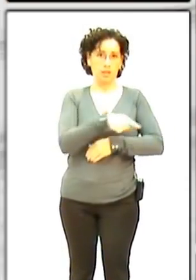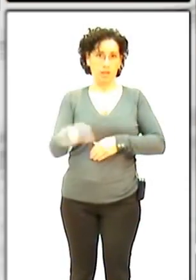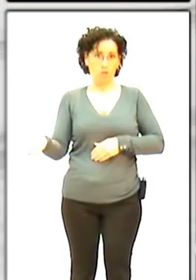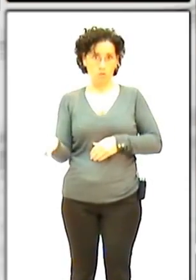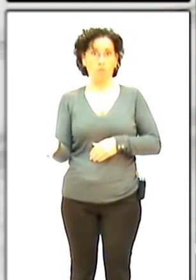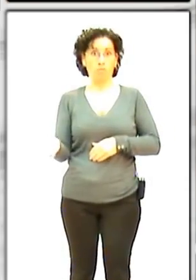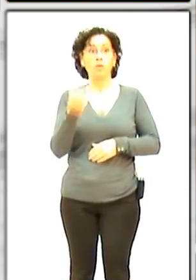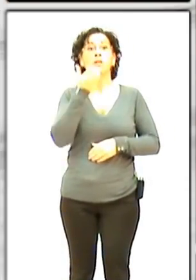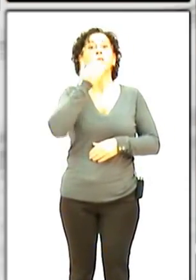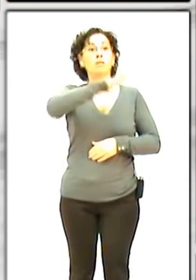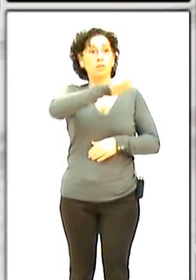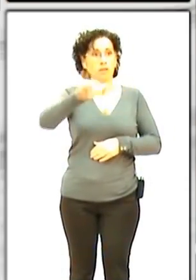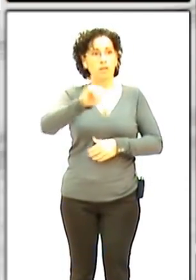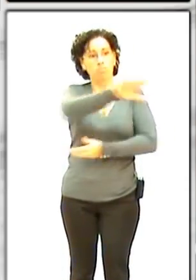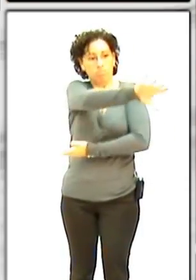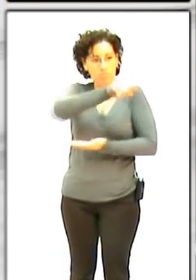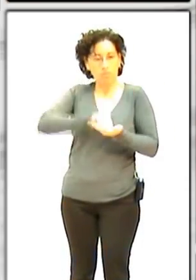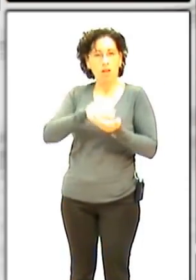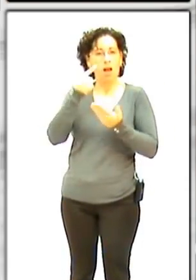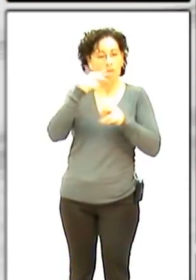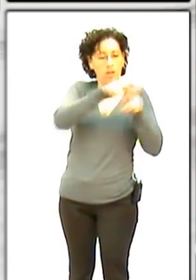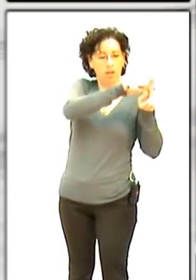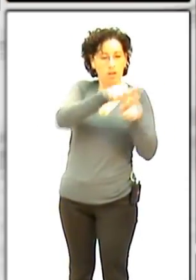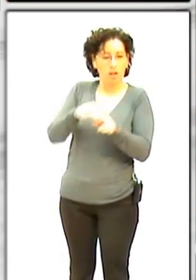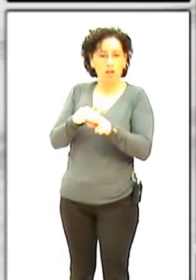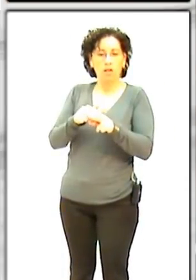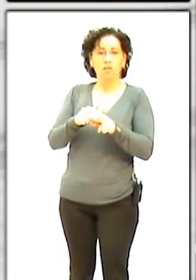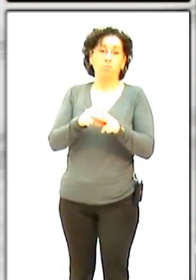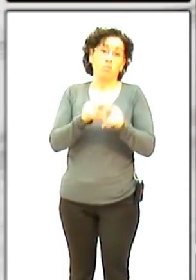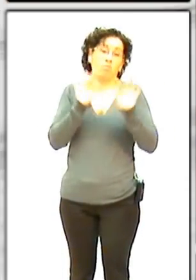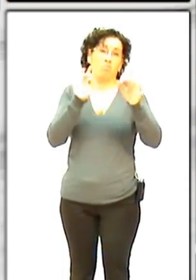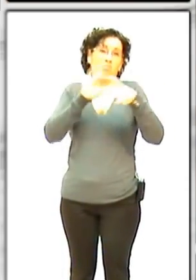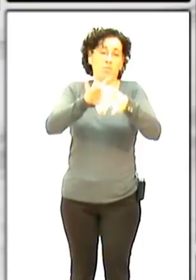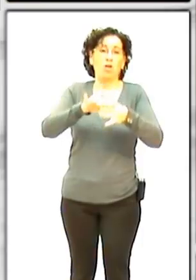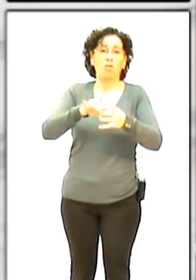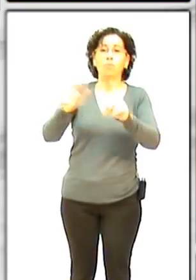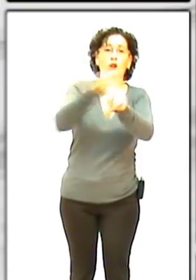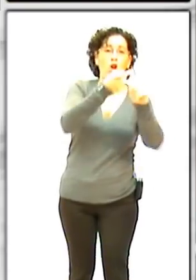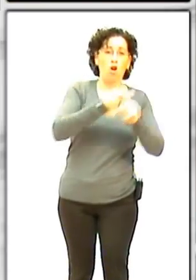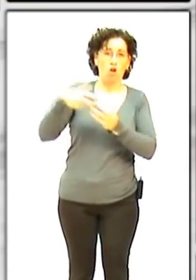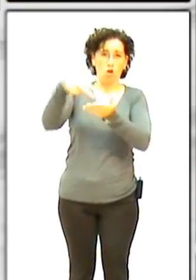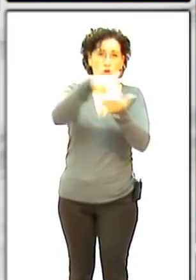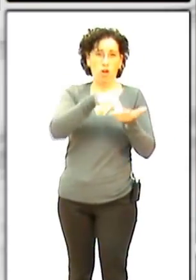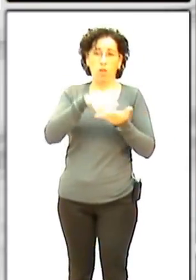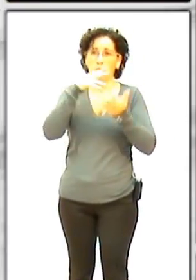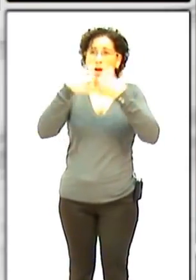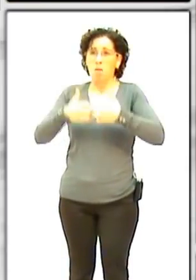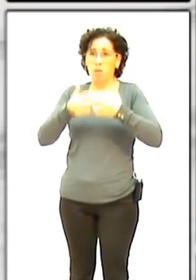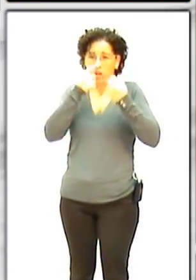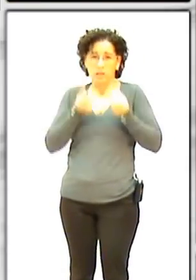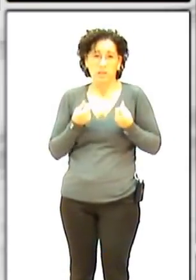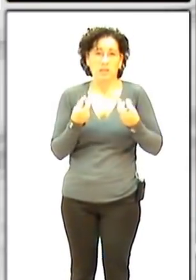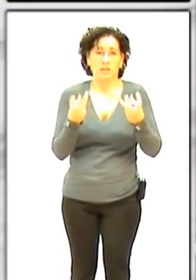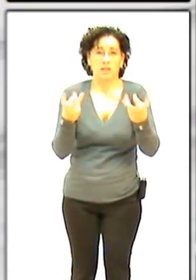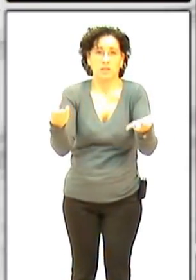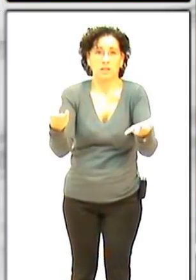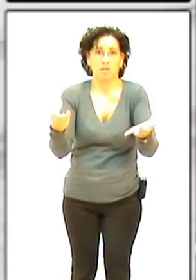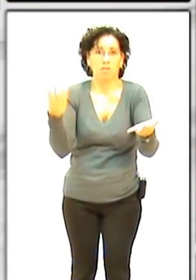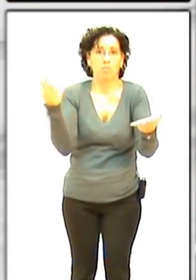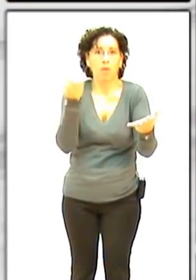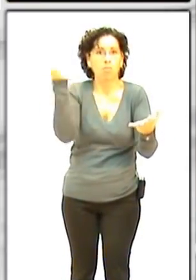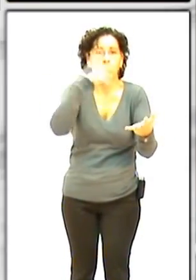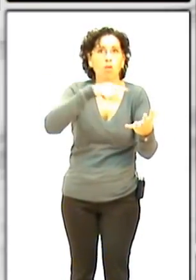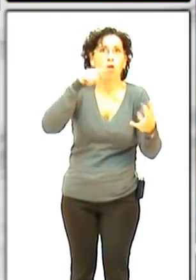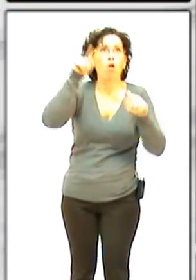y después estudiar el método normalmente de localización. Hay miles de equipos, pero hay que localizarlos, hay que